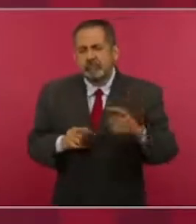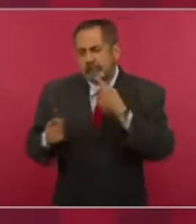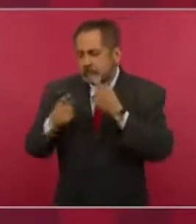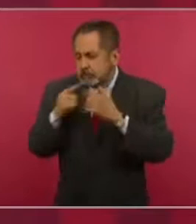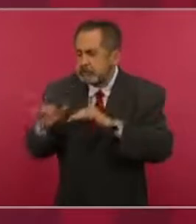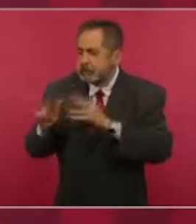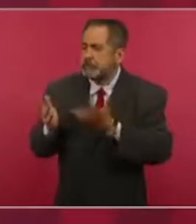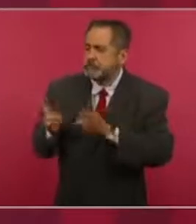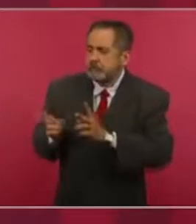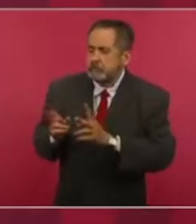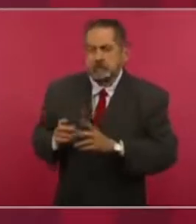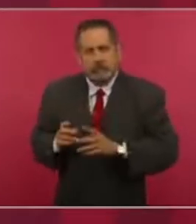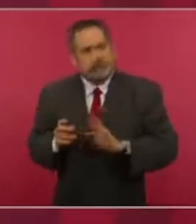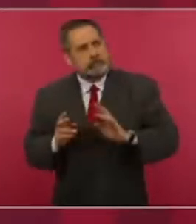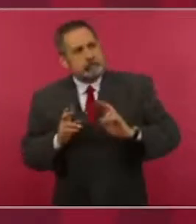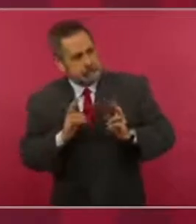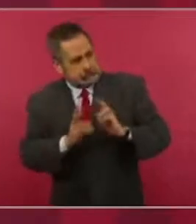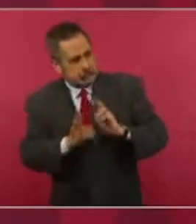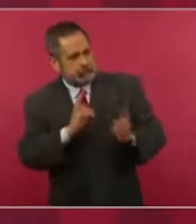Sino